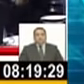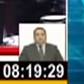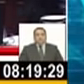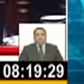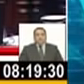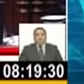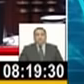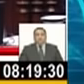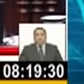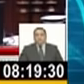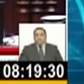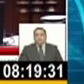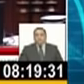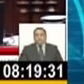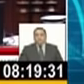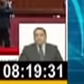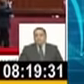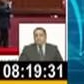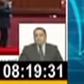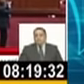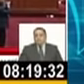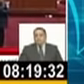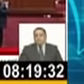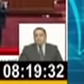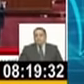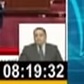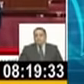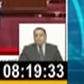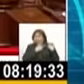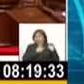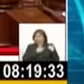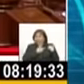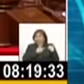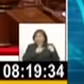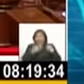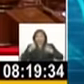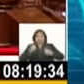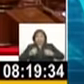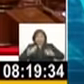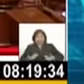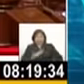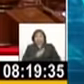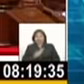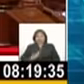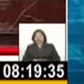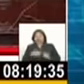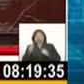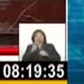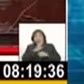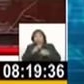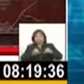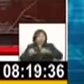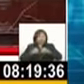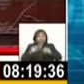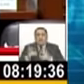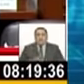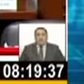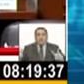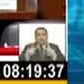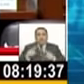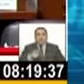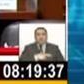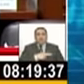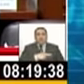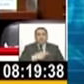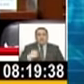Sí, la mayoría de mi bancada votó a favor de la vacancia, pero en ningún momento nadie me ha comentado algo por el estilo, al contrario,